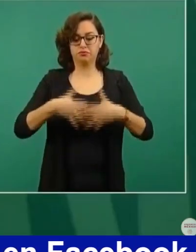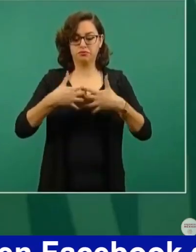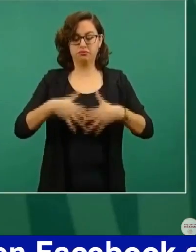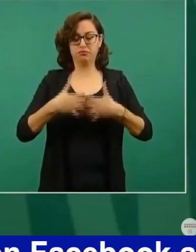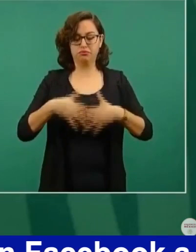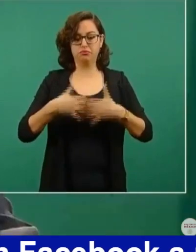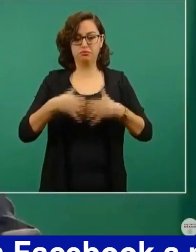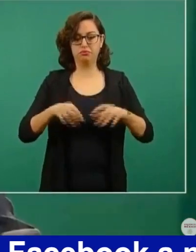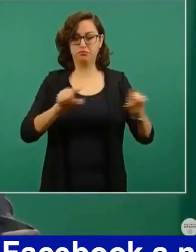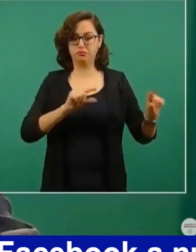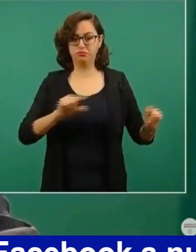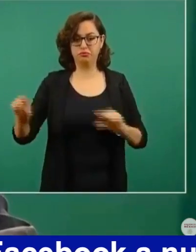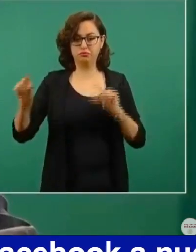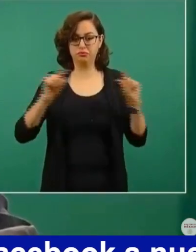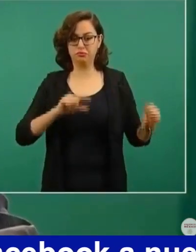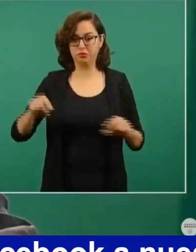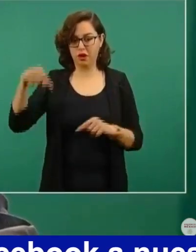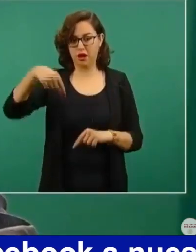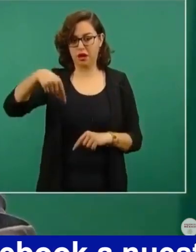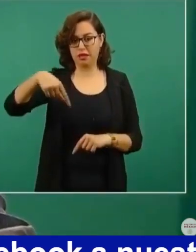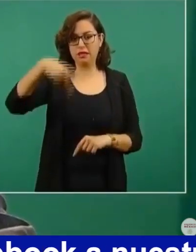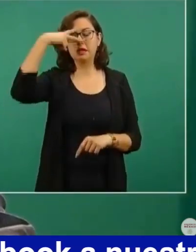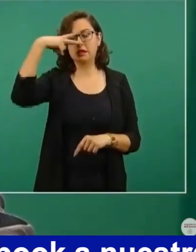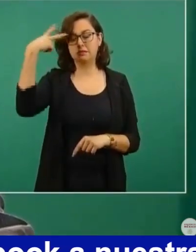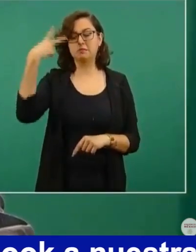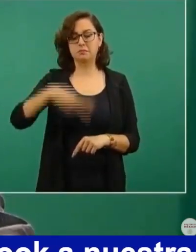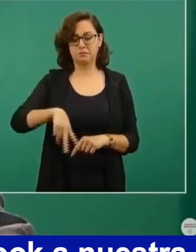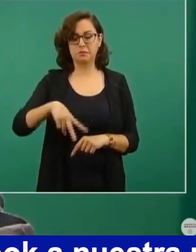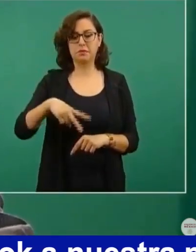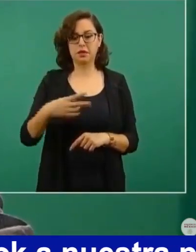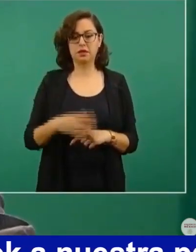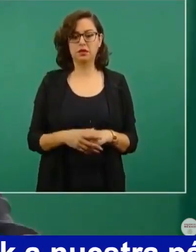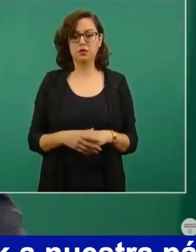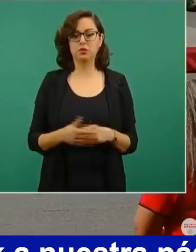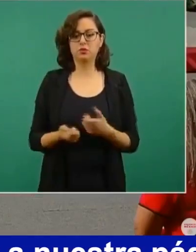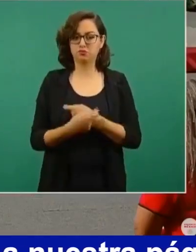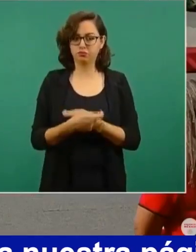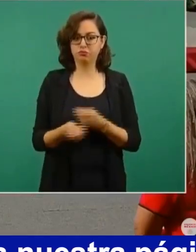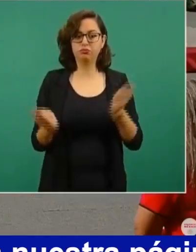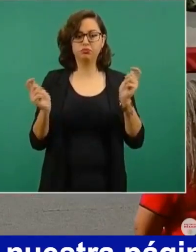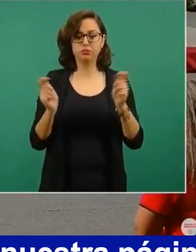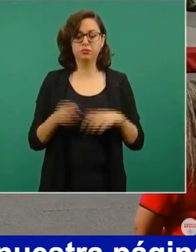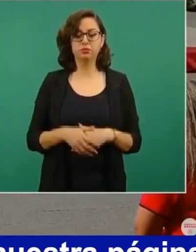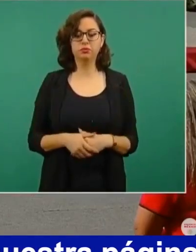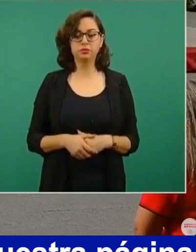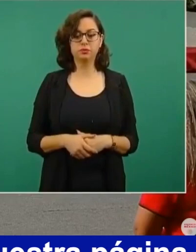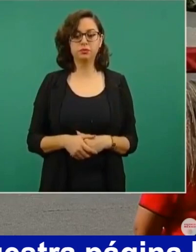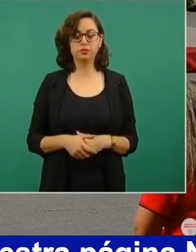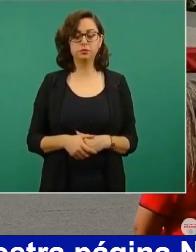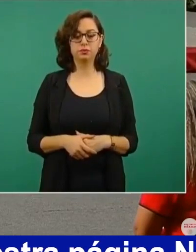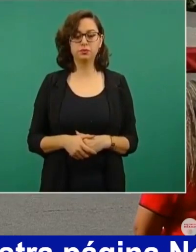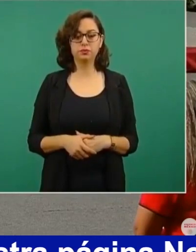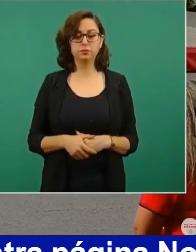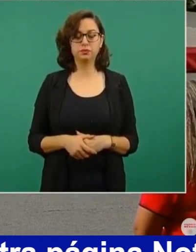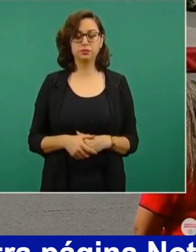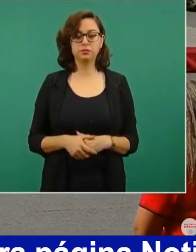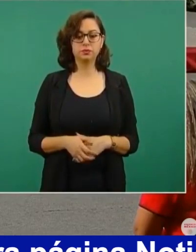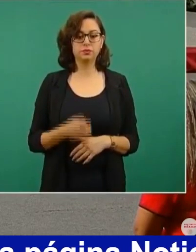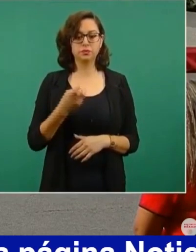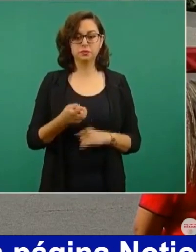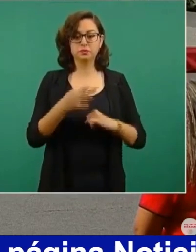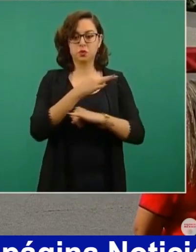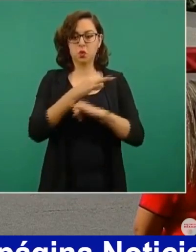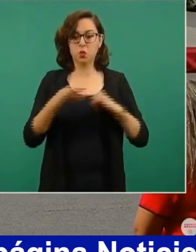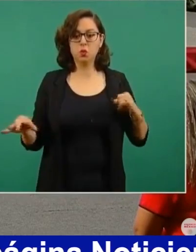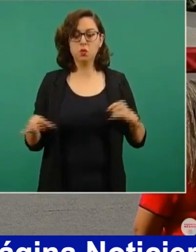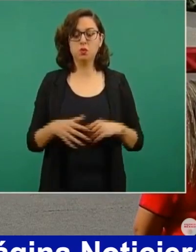China, llega a México y se envasa y se termina aquí para su uso. Me parece que esta es la última. Entonces,